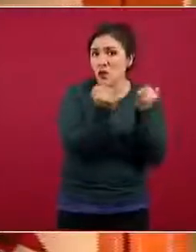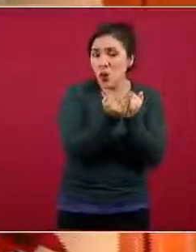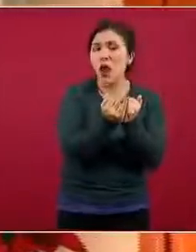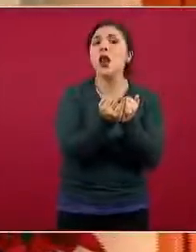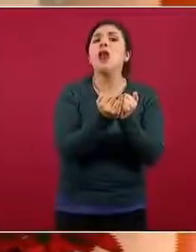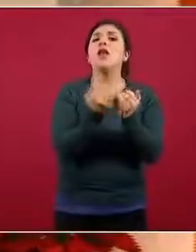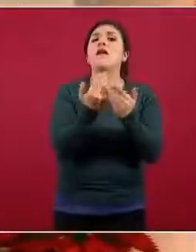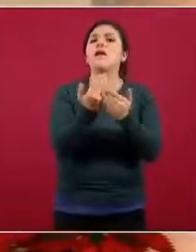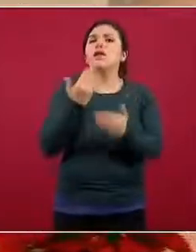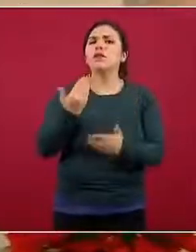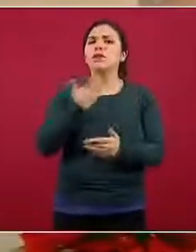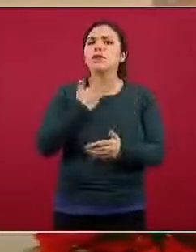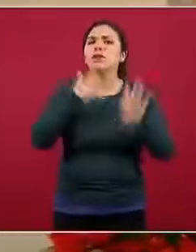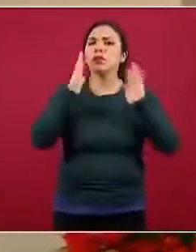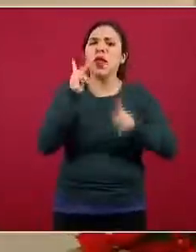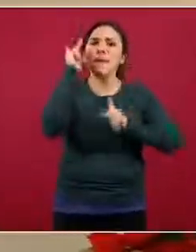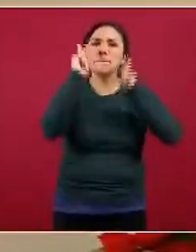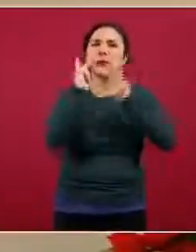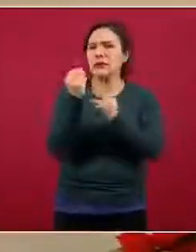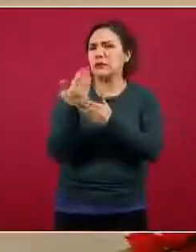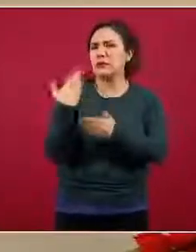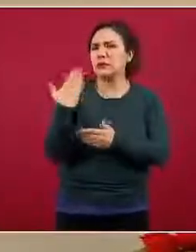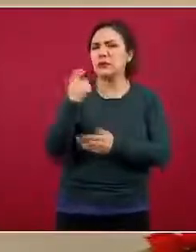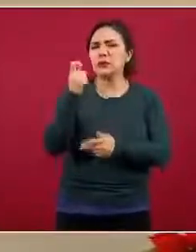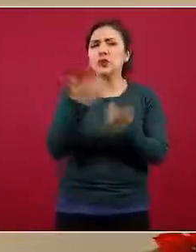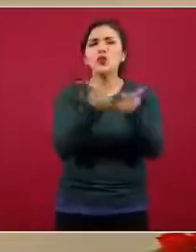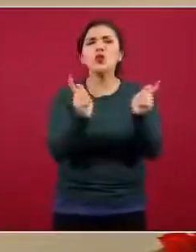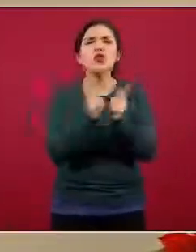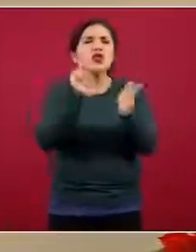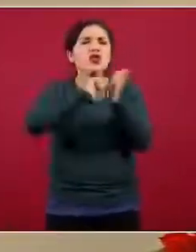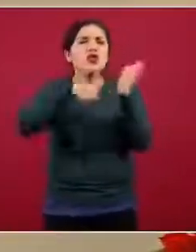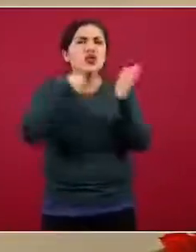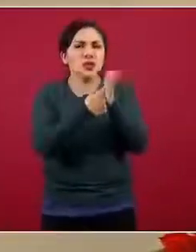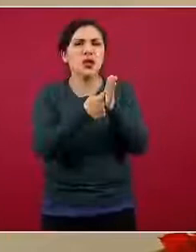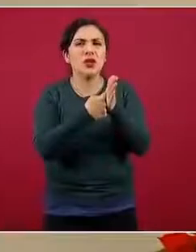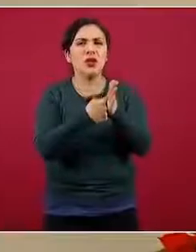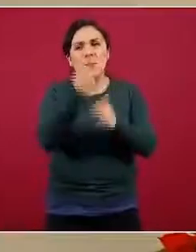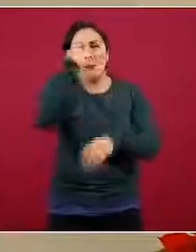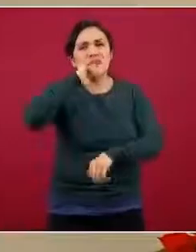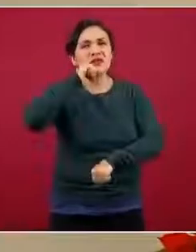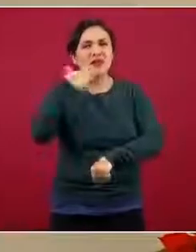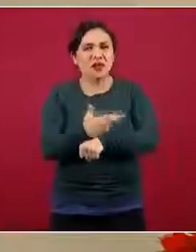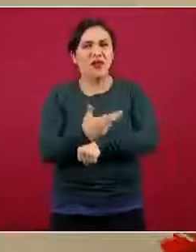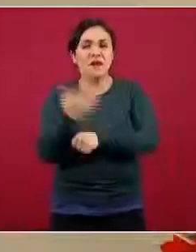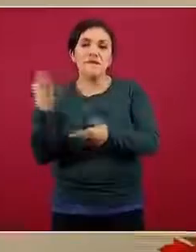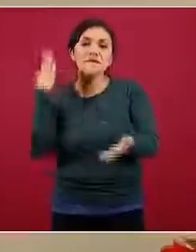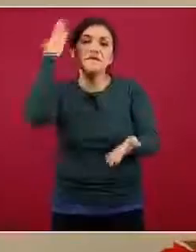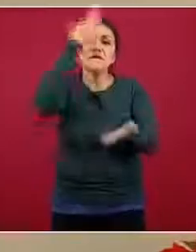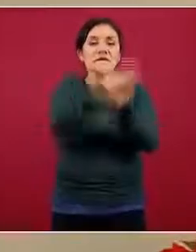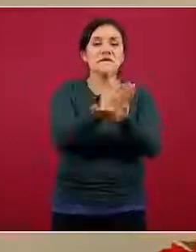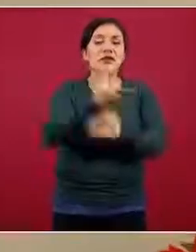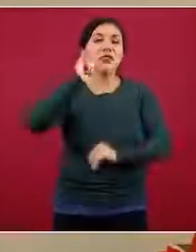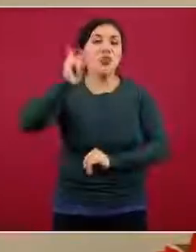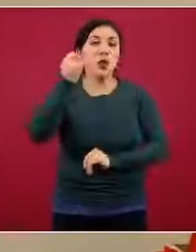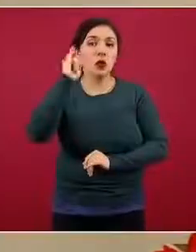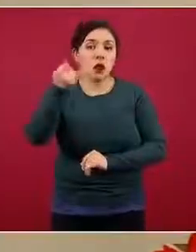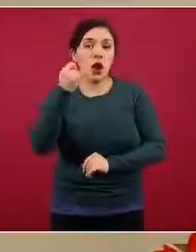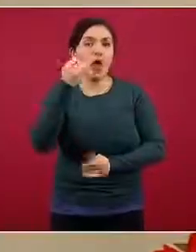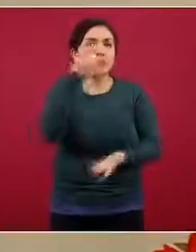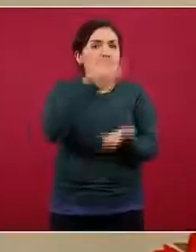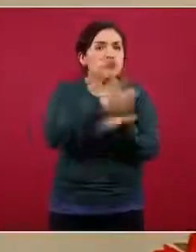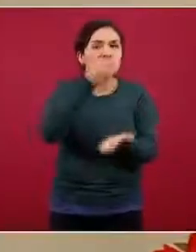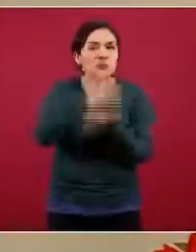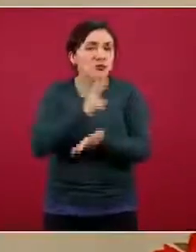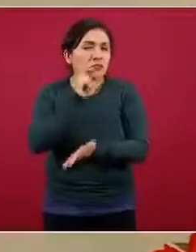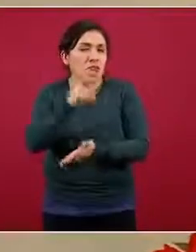tuvimos también una visita reciente del grupo técnico de la Secretaría, visitamos Tijuana, identificamos